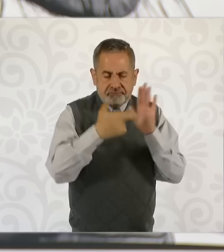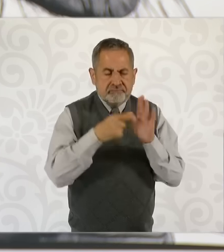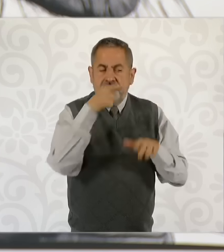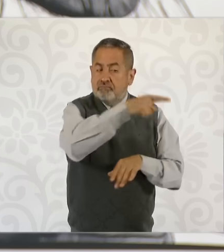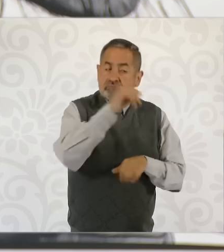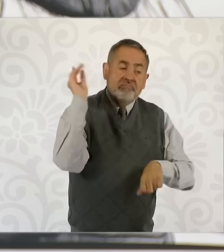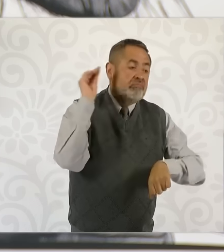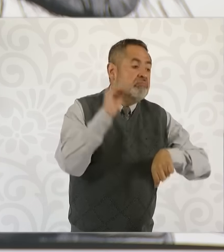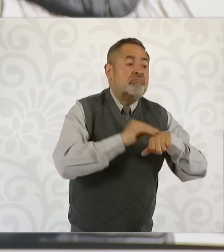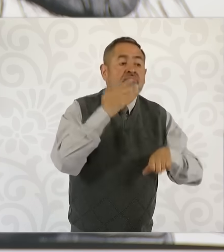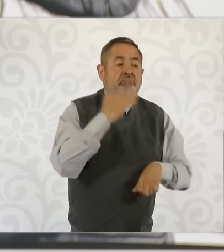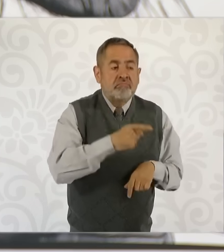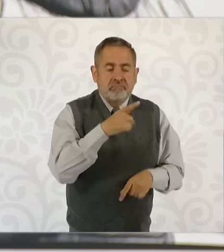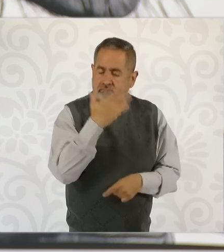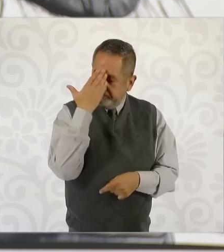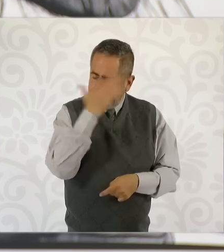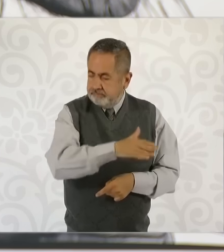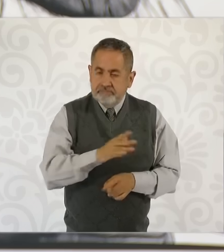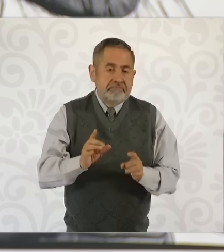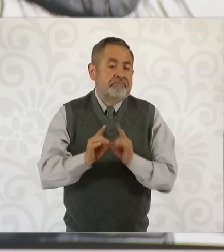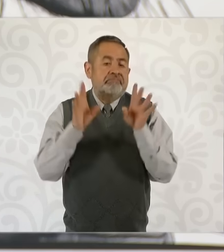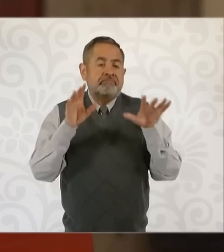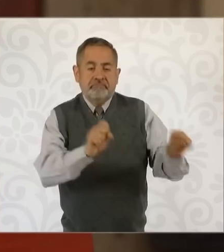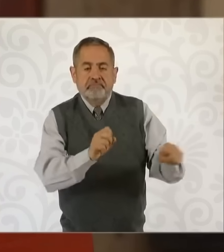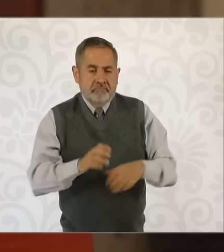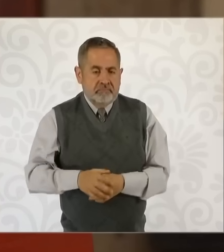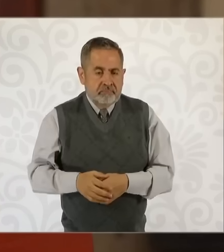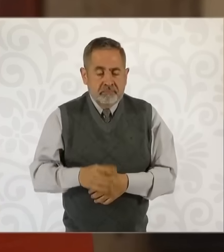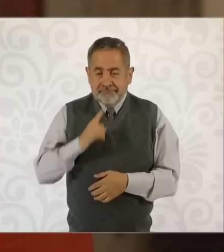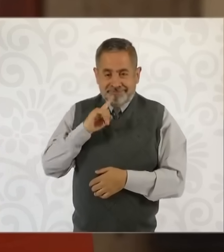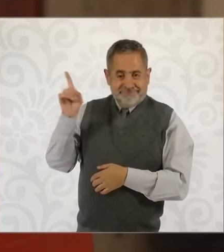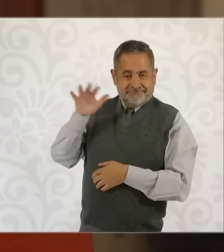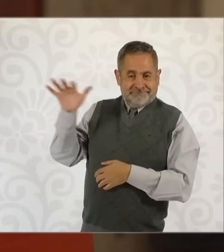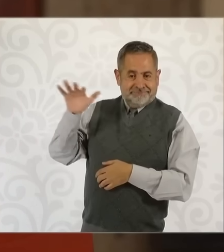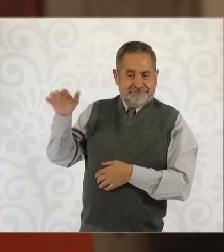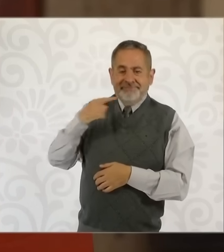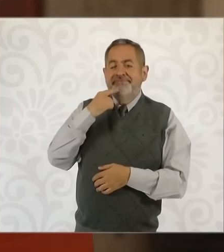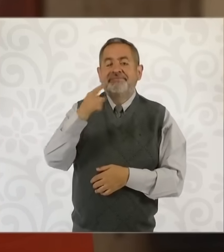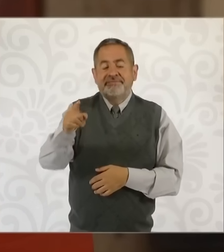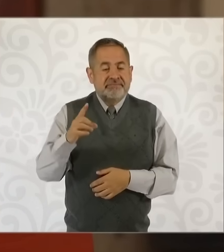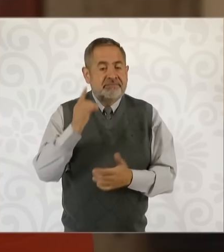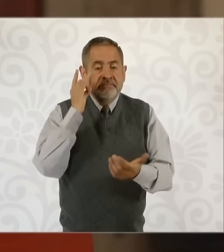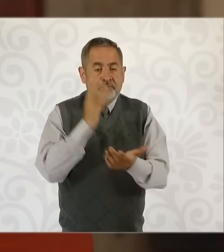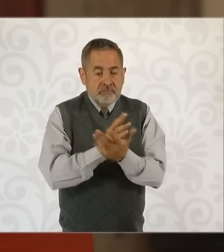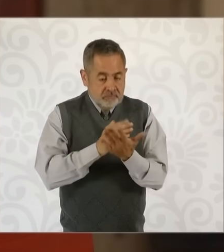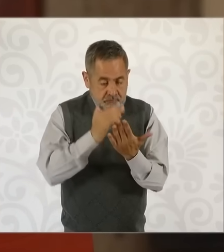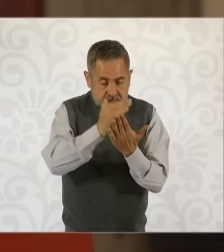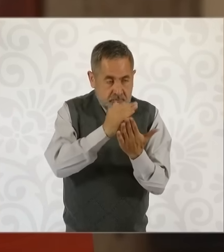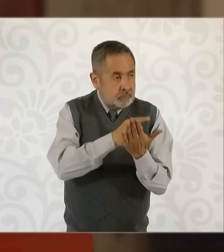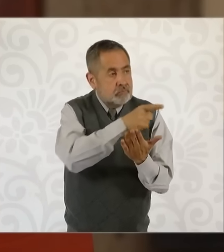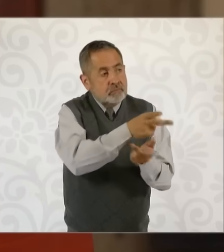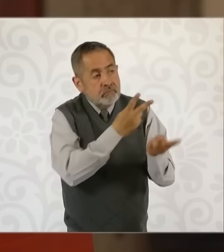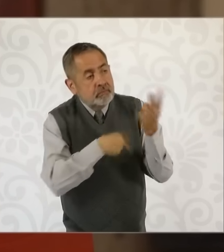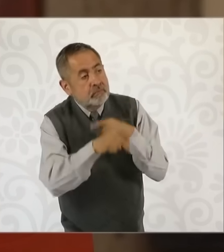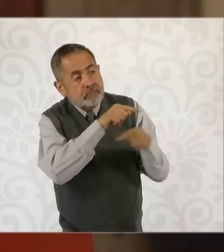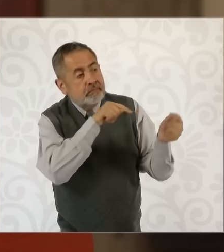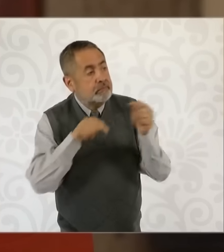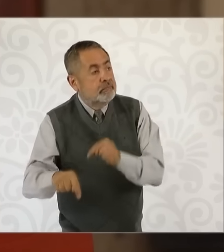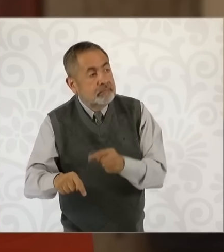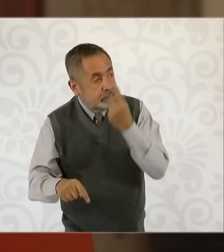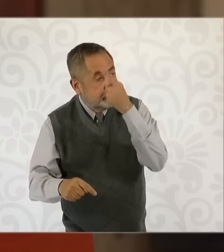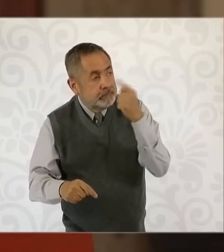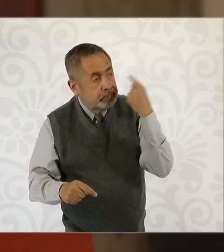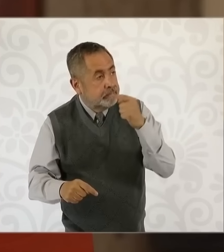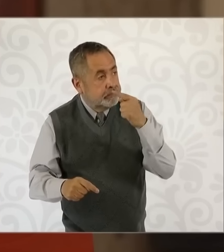México. Entonces, solo podrán desarrollar las actividades de enlace para el intercambio de